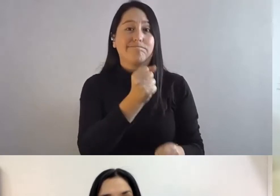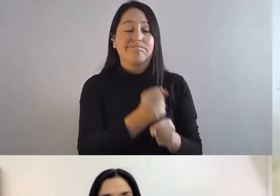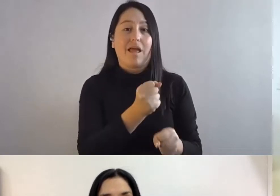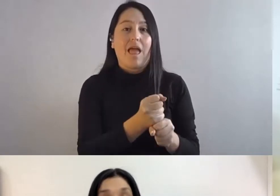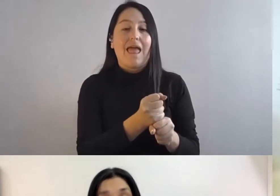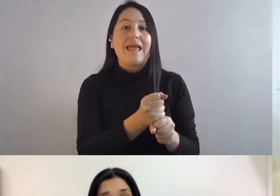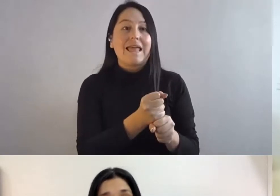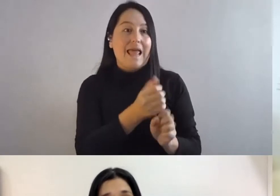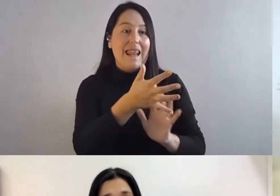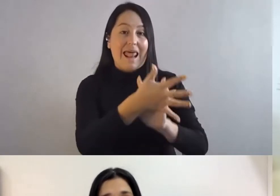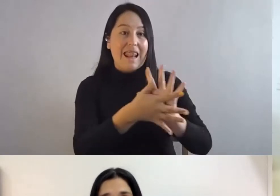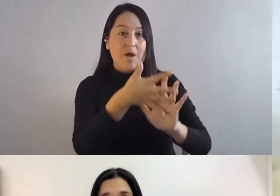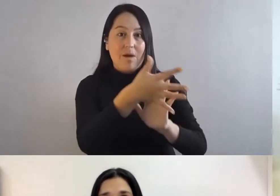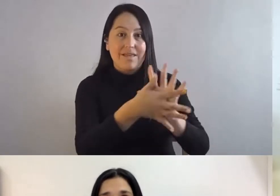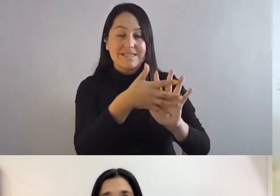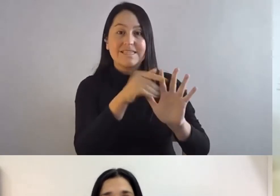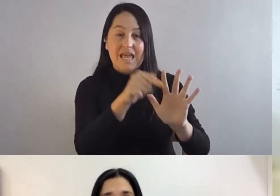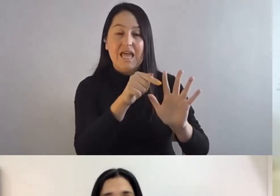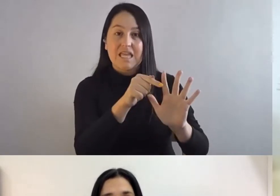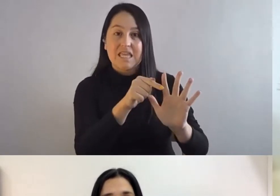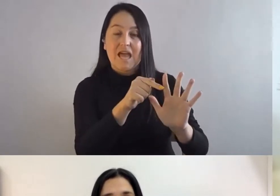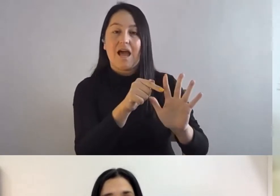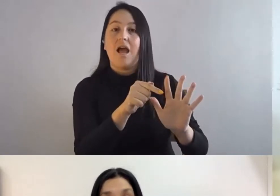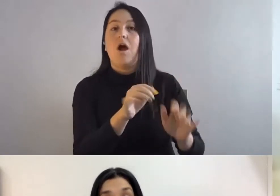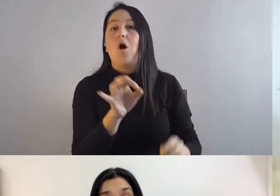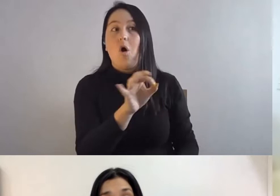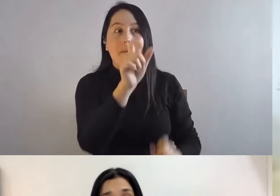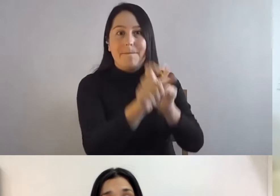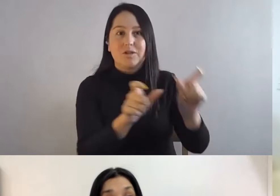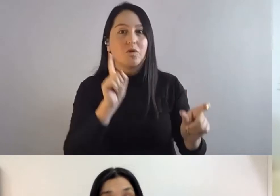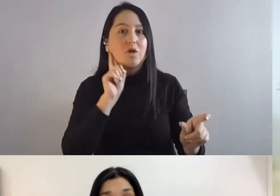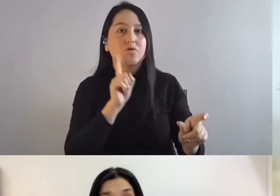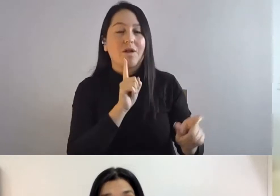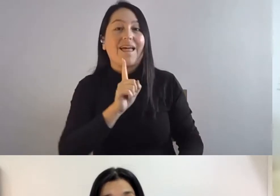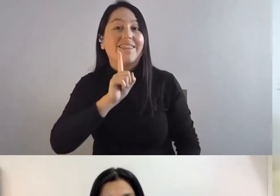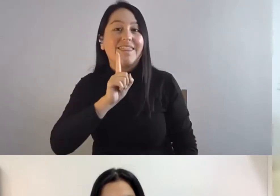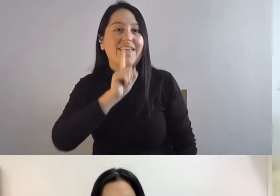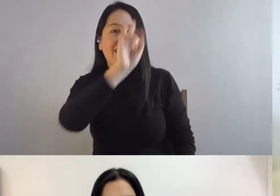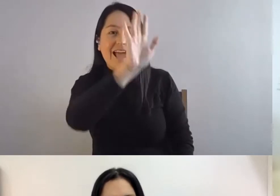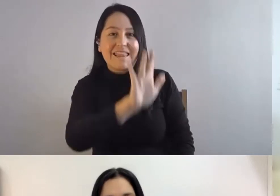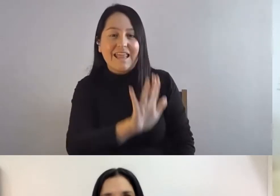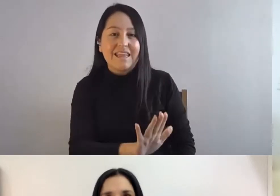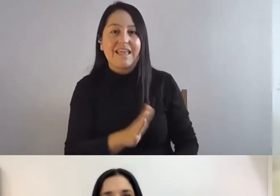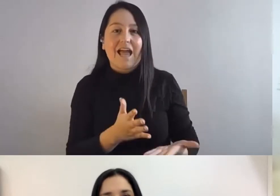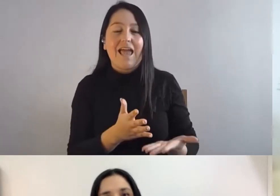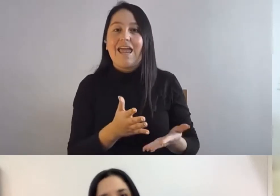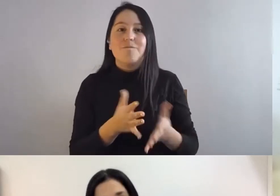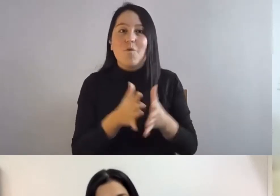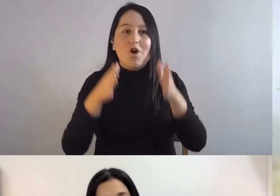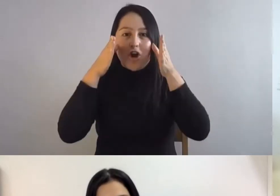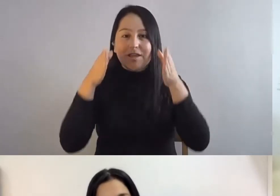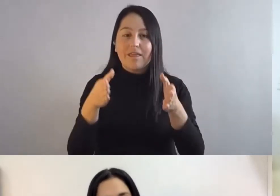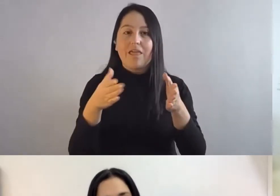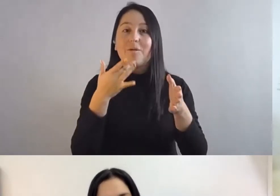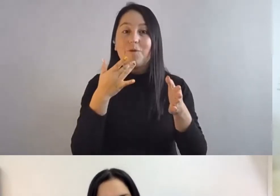señas tiene, o las personas sordas a veces tienen una característica que como se concentran mucho, son muy visuales. Entonces a veces